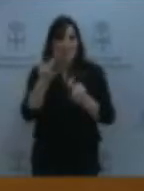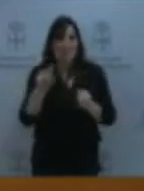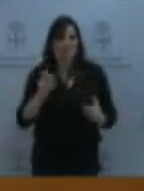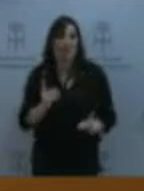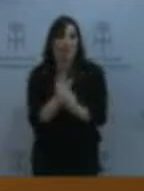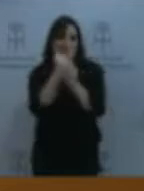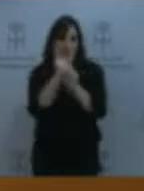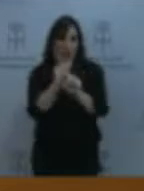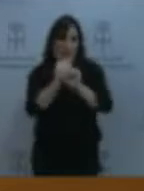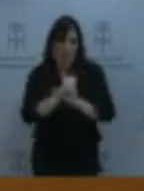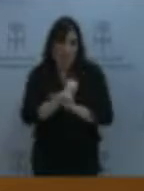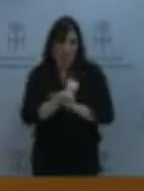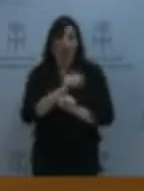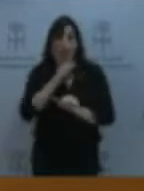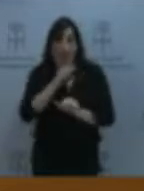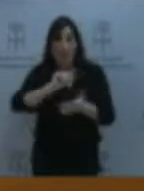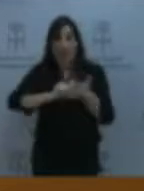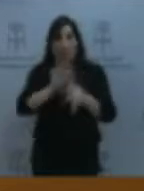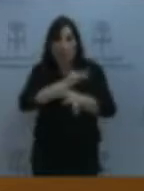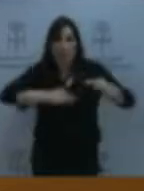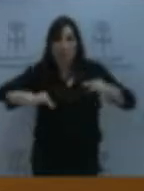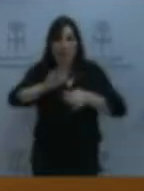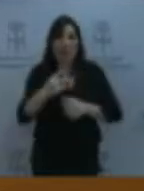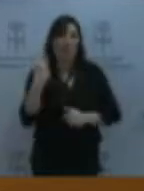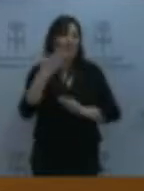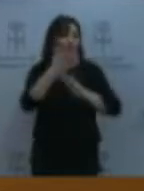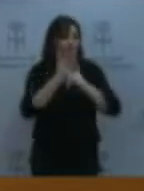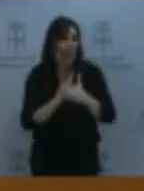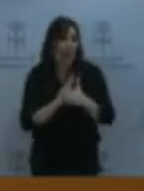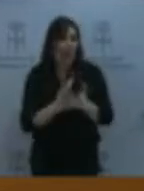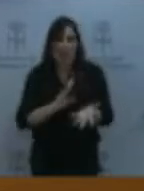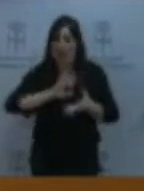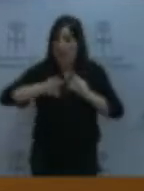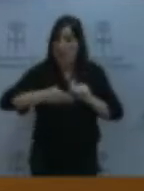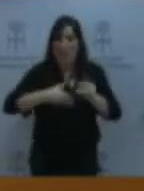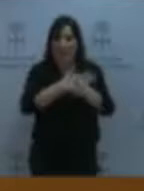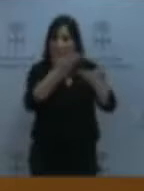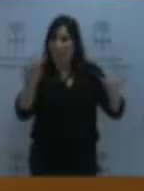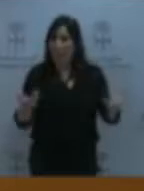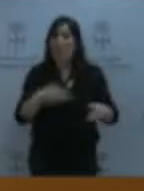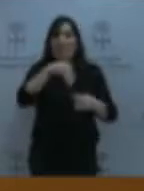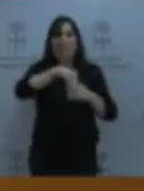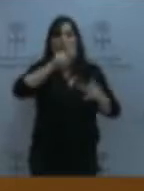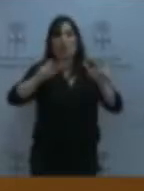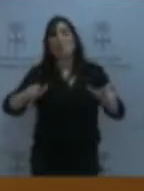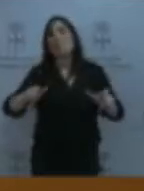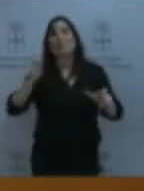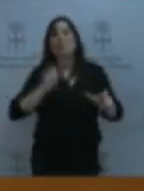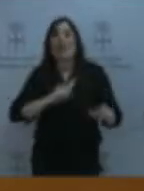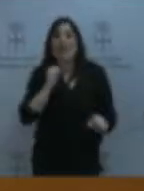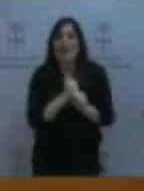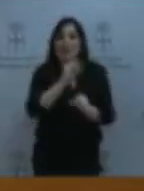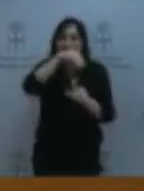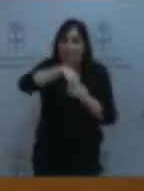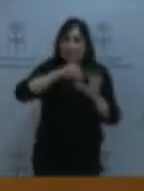jubilación parcial, se aplica con absoluta normalidad entre el personal laboral de las administraciones públicas, también de la administración